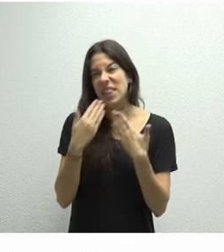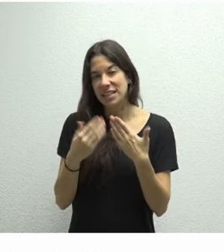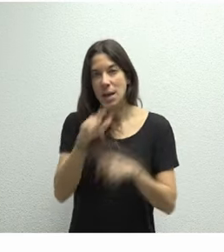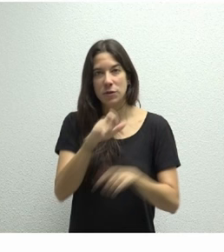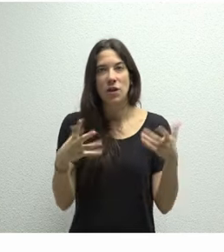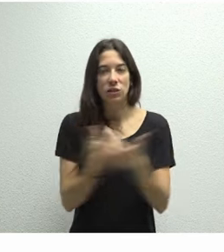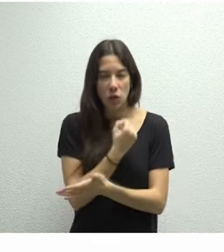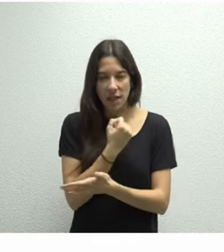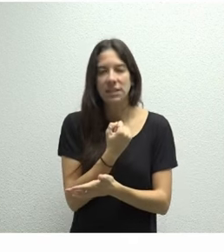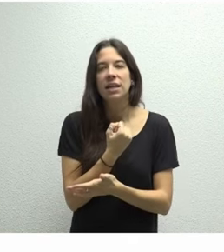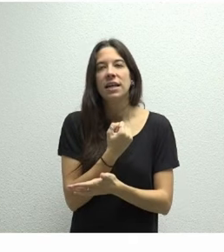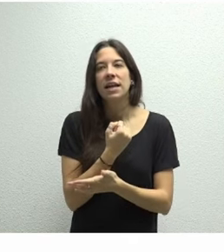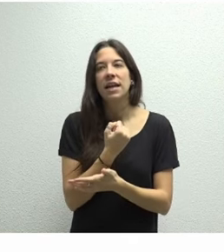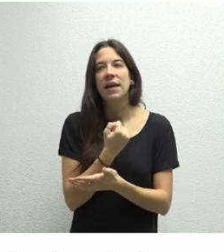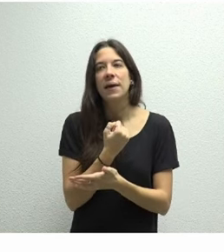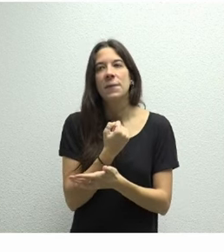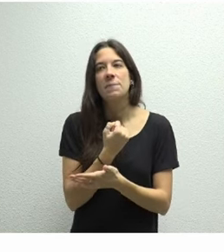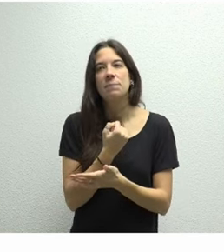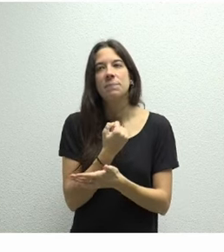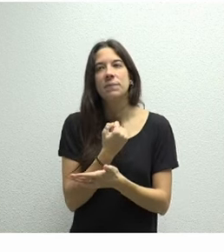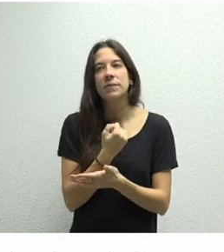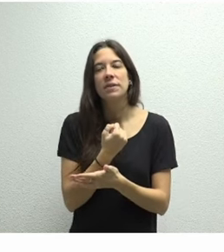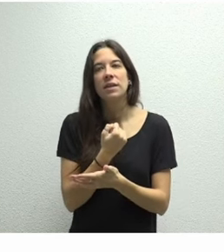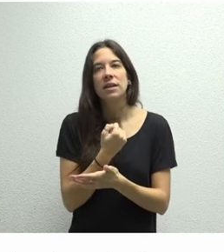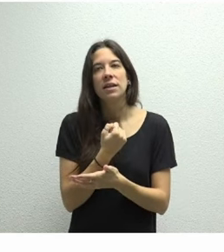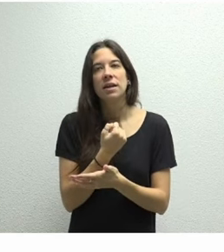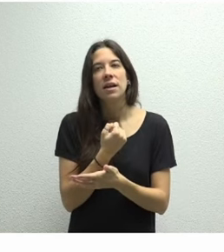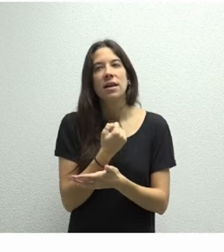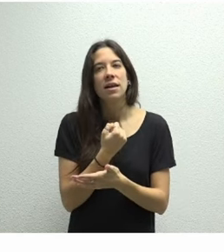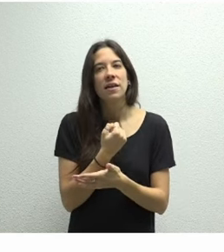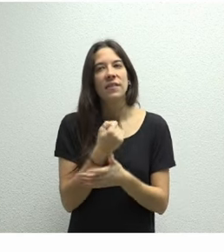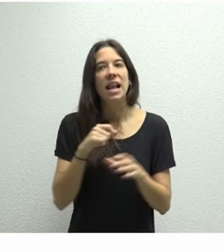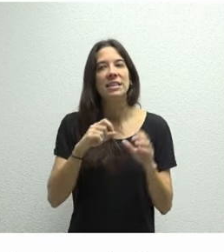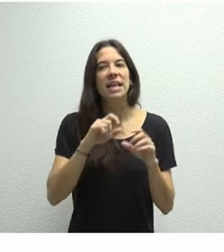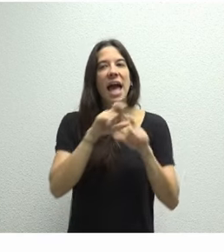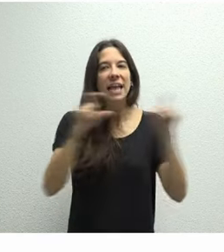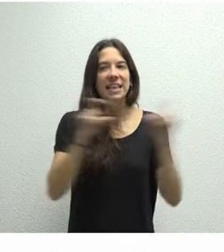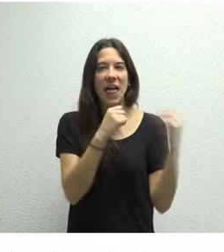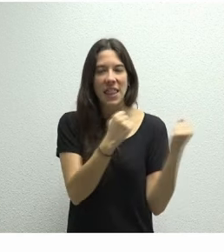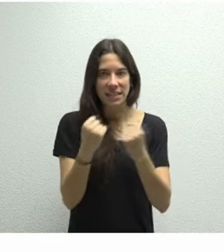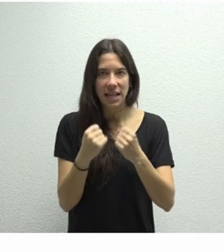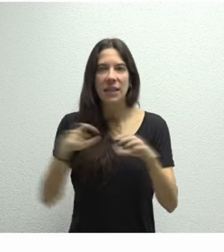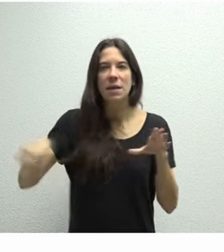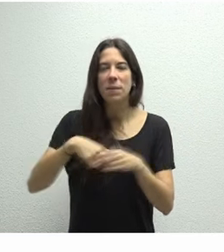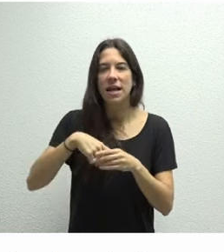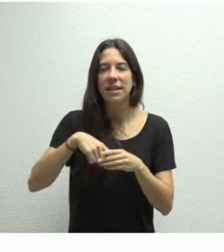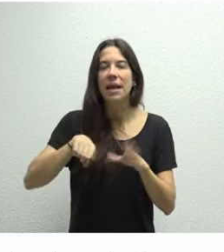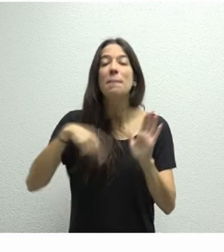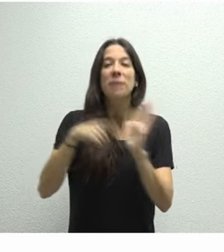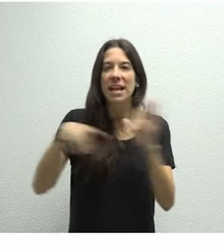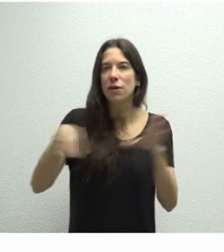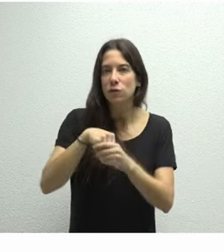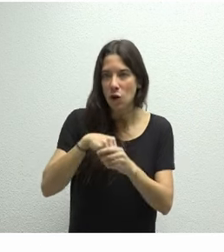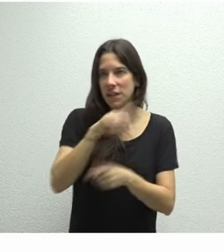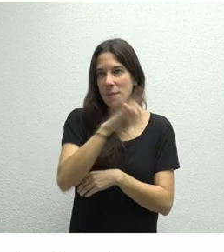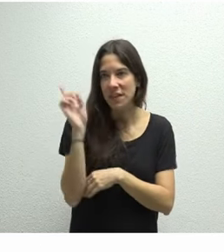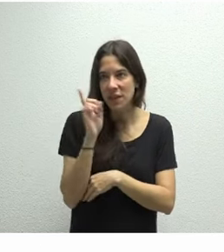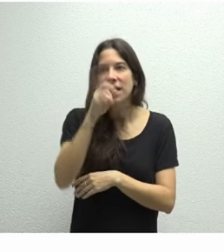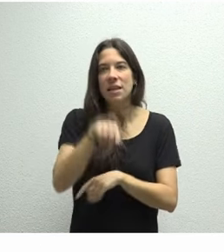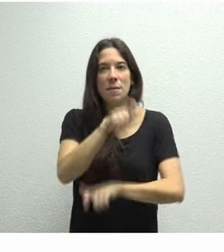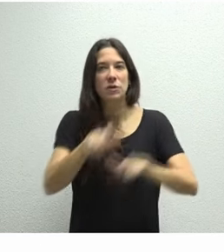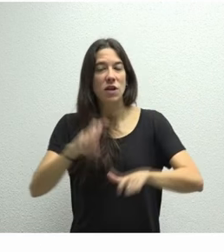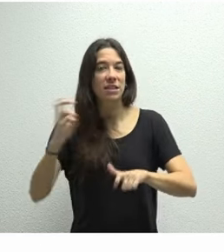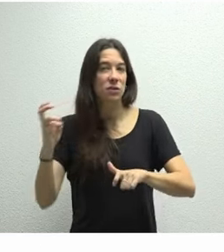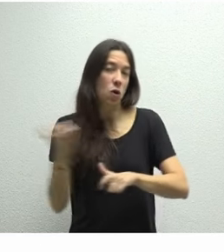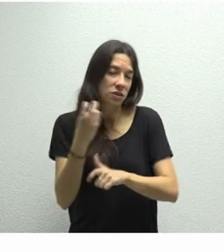y muchas y eh Y sobre todo a al equipo también de la confederación y a los que venís de fuera de otras ciudades y de otras provincias